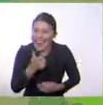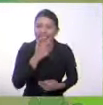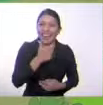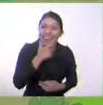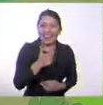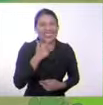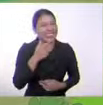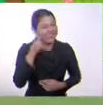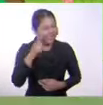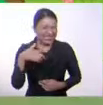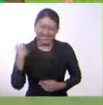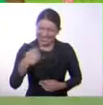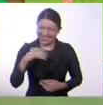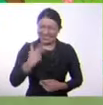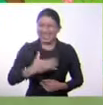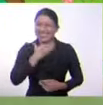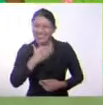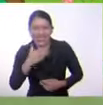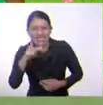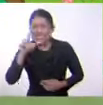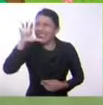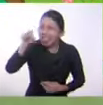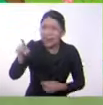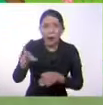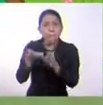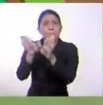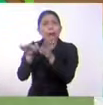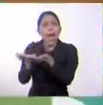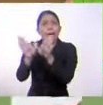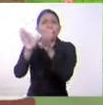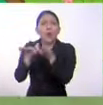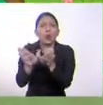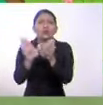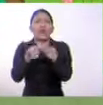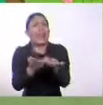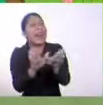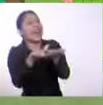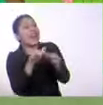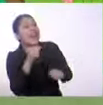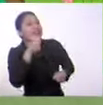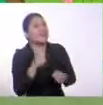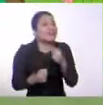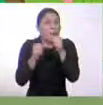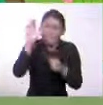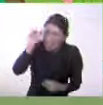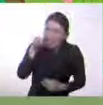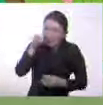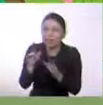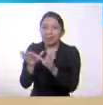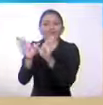Es muy difícil alcanzar las mariposas. ¡Vení, mariposita!